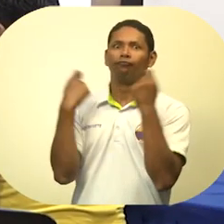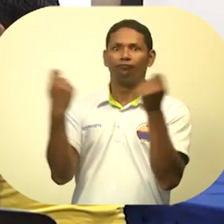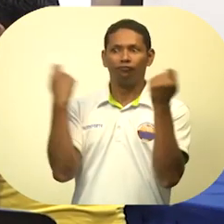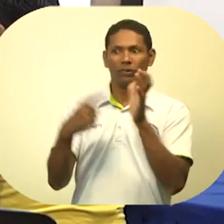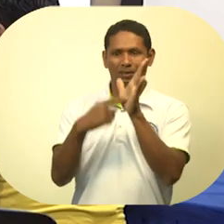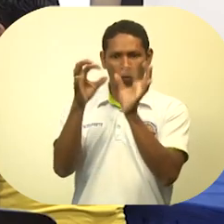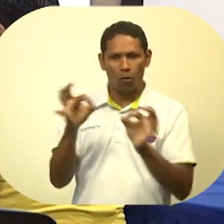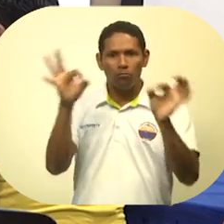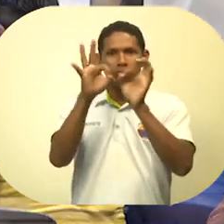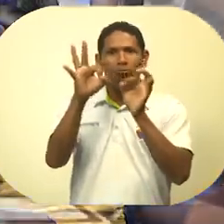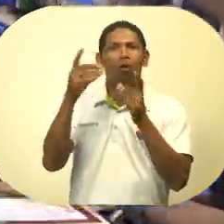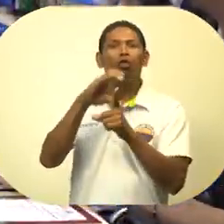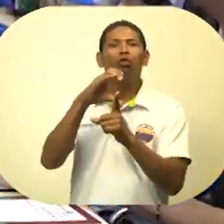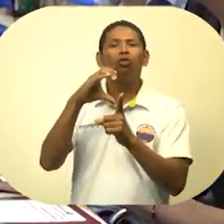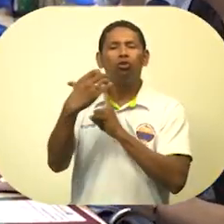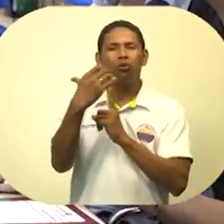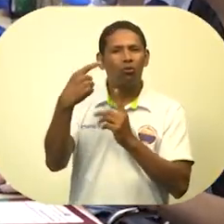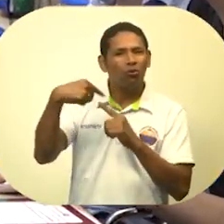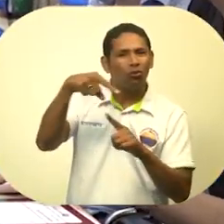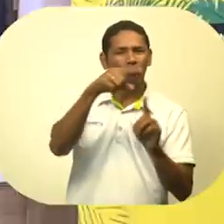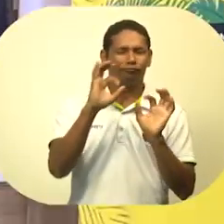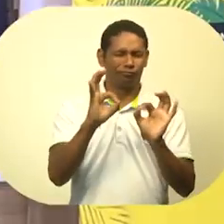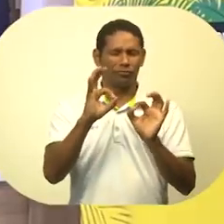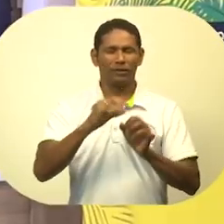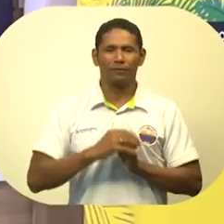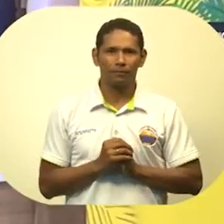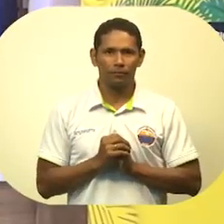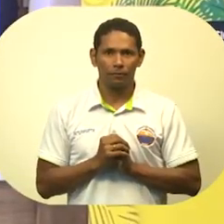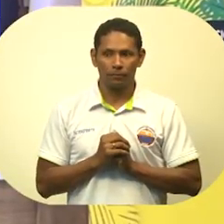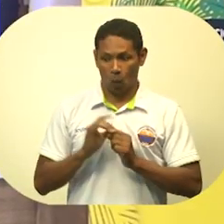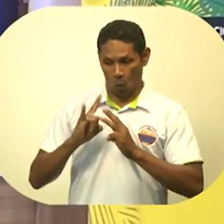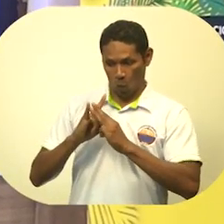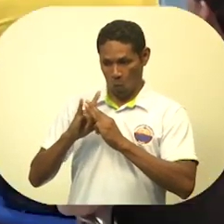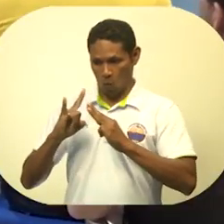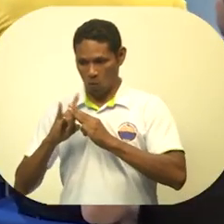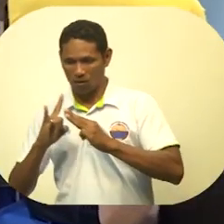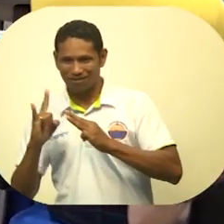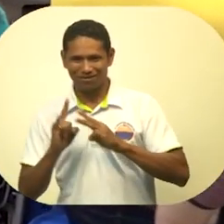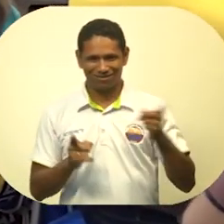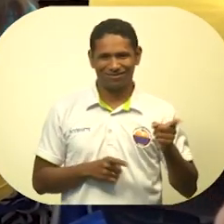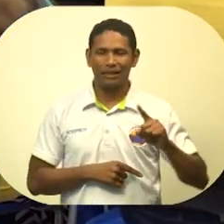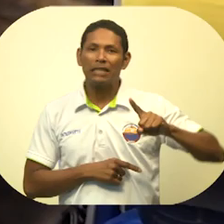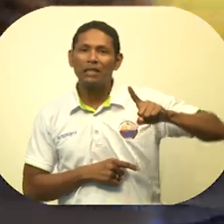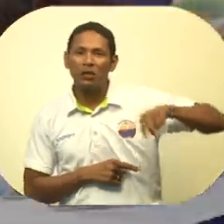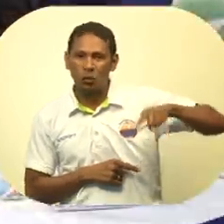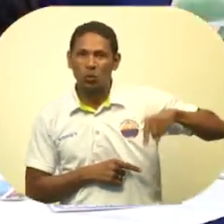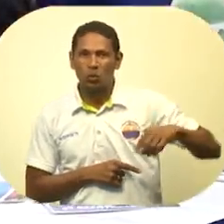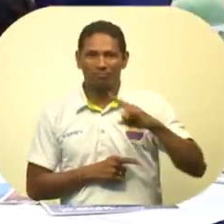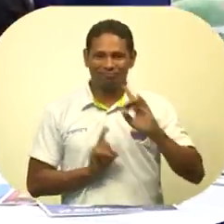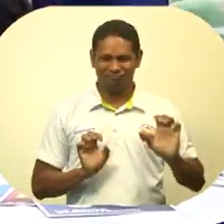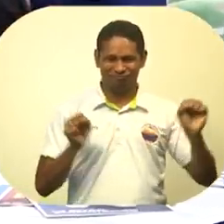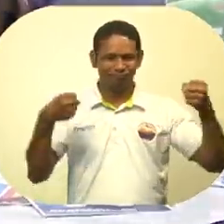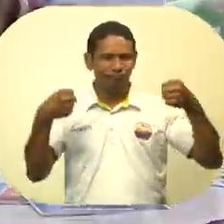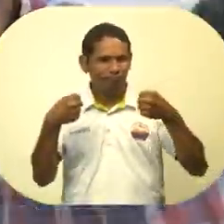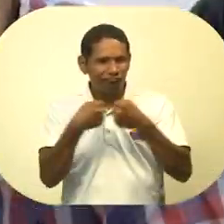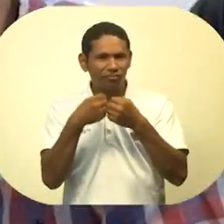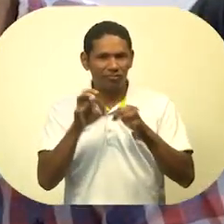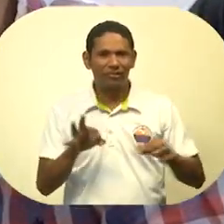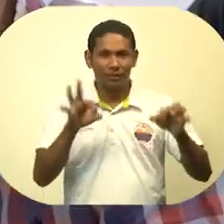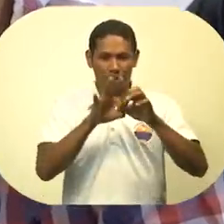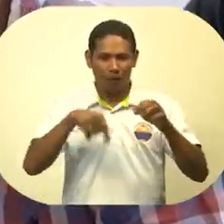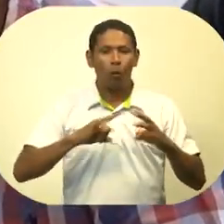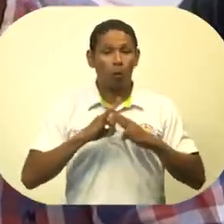tipo de turismo que quiere la gente. La experiencia académica codirigida entre la Universidad del Magdalena y Outliers School tuvo inicio en las instalaciones de